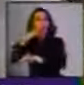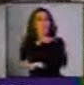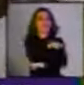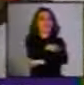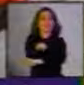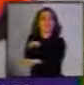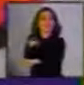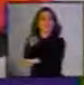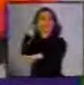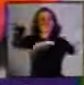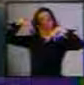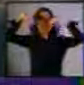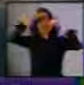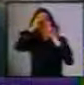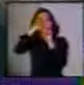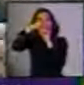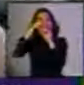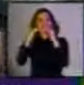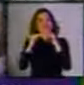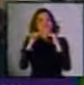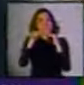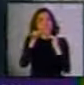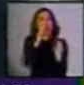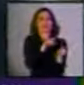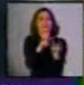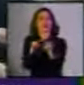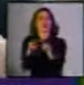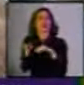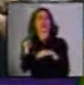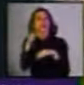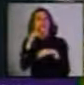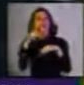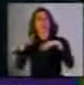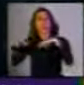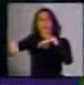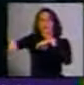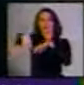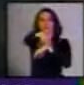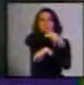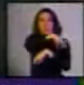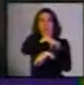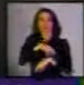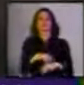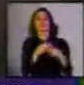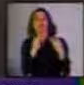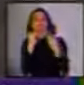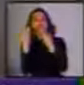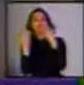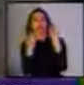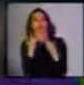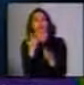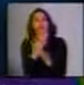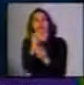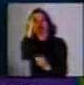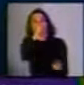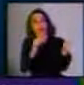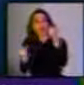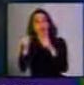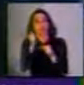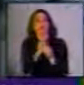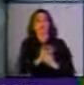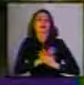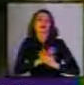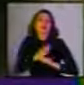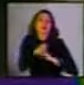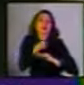la catedral desde arriba, sino también el entorno de la catedral en Santiago. No. Cientos de turistas y devotos